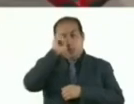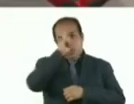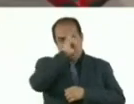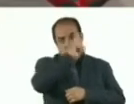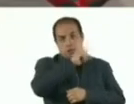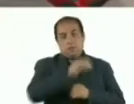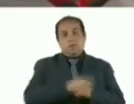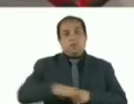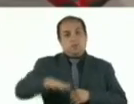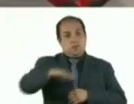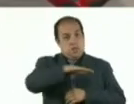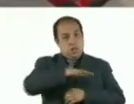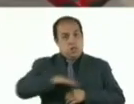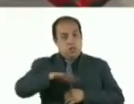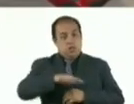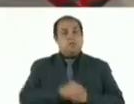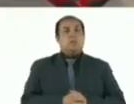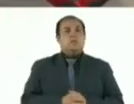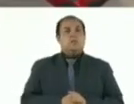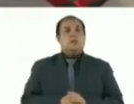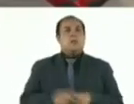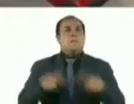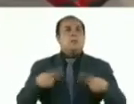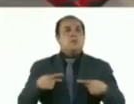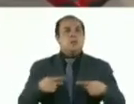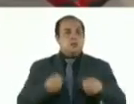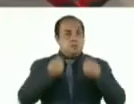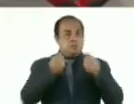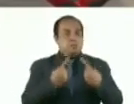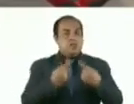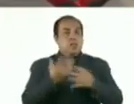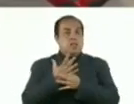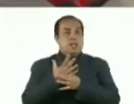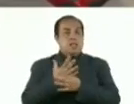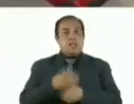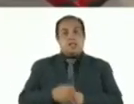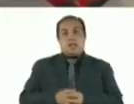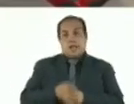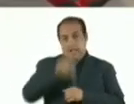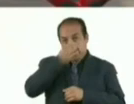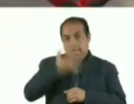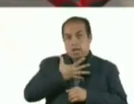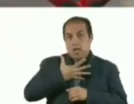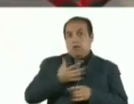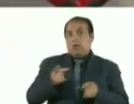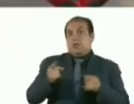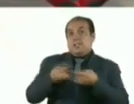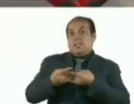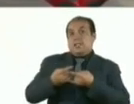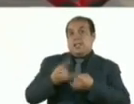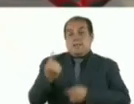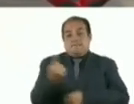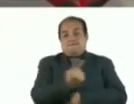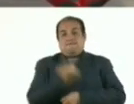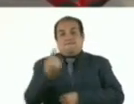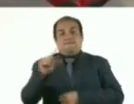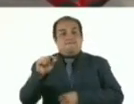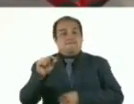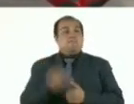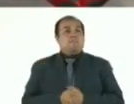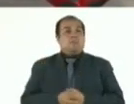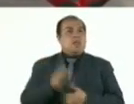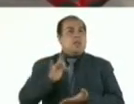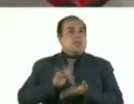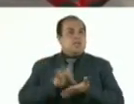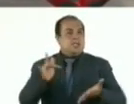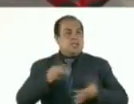del circuito. Los aficionados dirán que ya estamos en el cierre de la Vuelta 70 y esto es gracias, como todas las historias